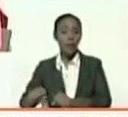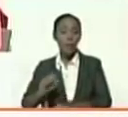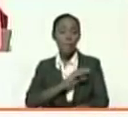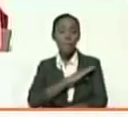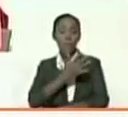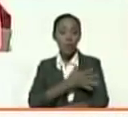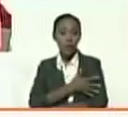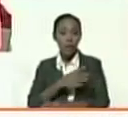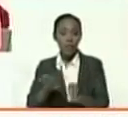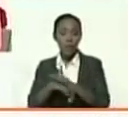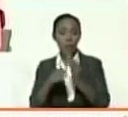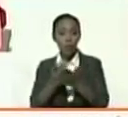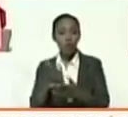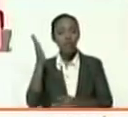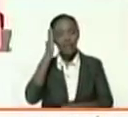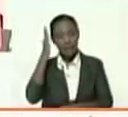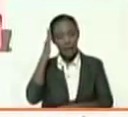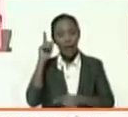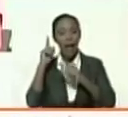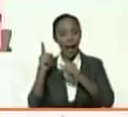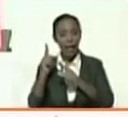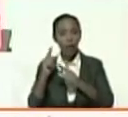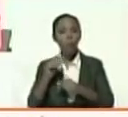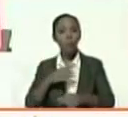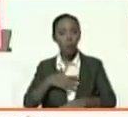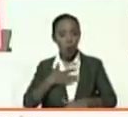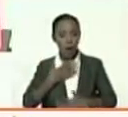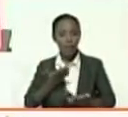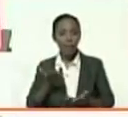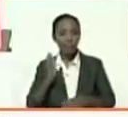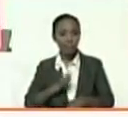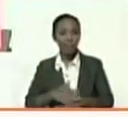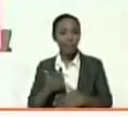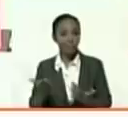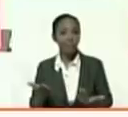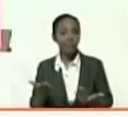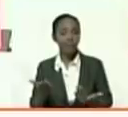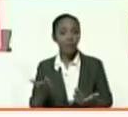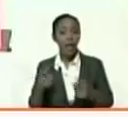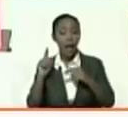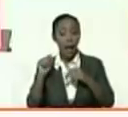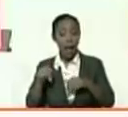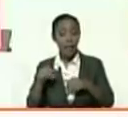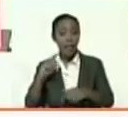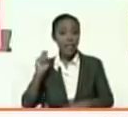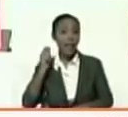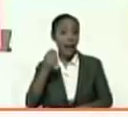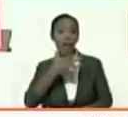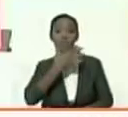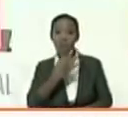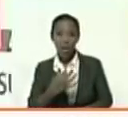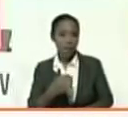cosas iban a ocurrir. Quien crea que esto es una tarea fácil, probablemente no ha